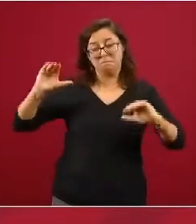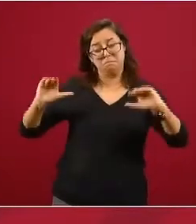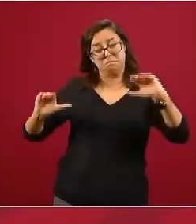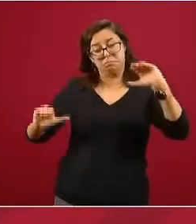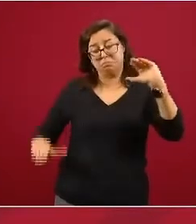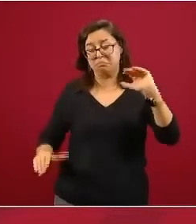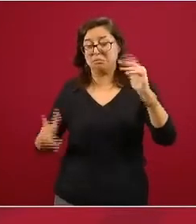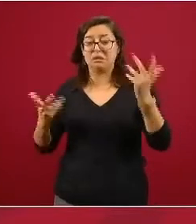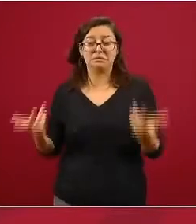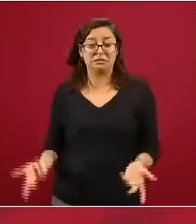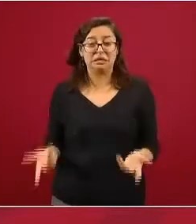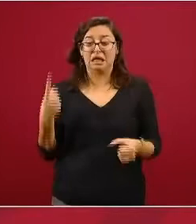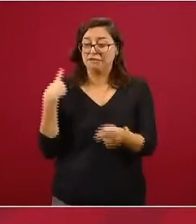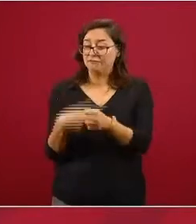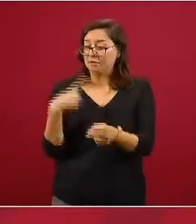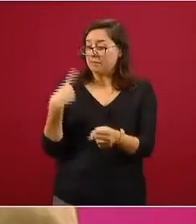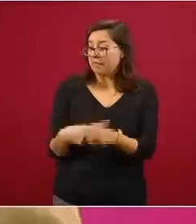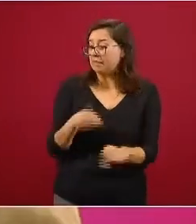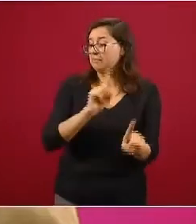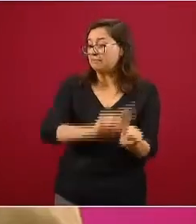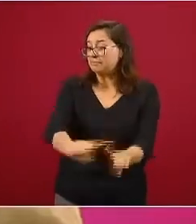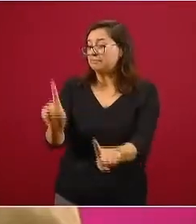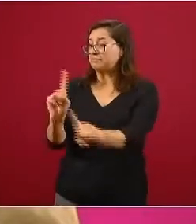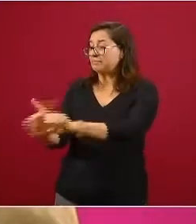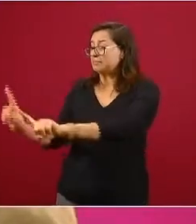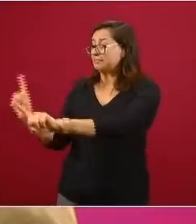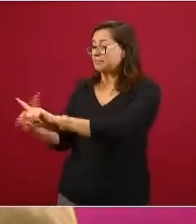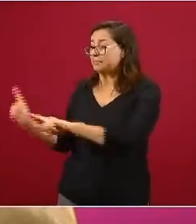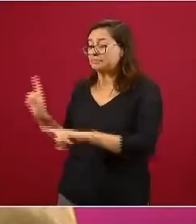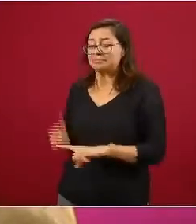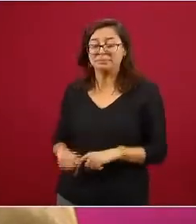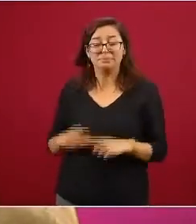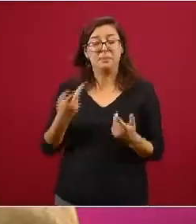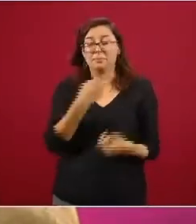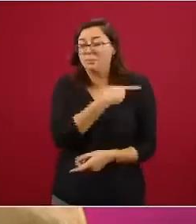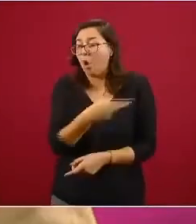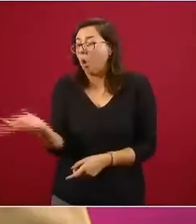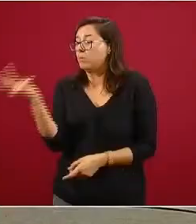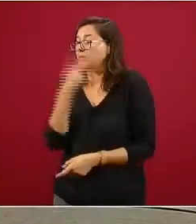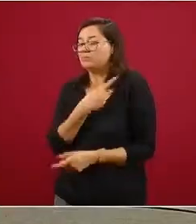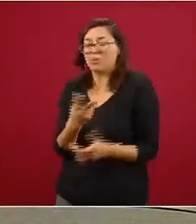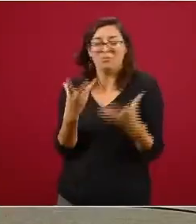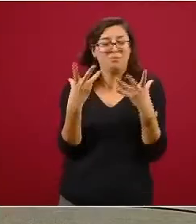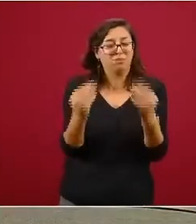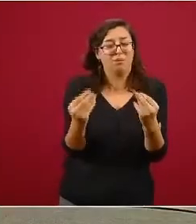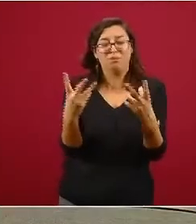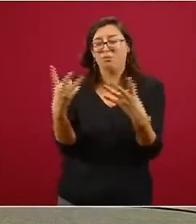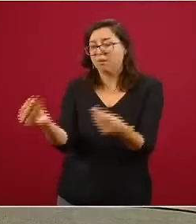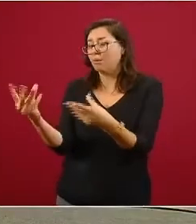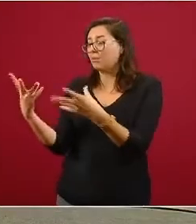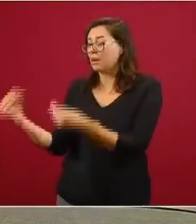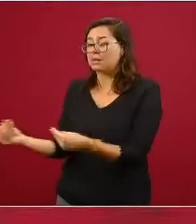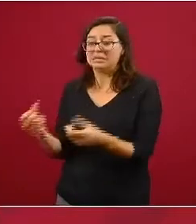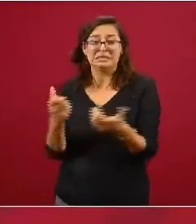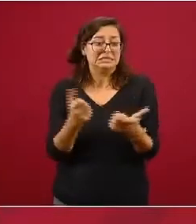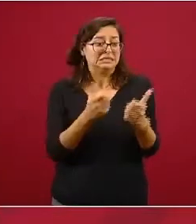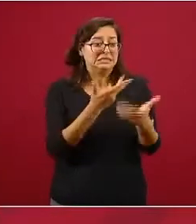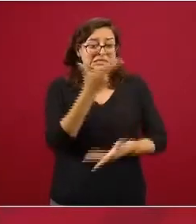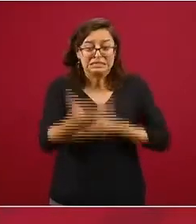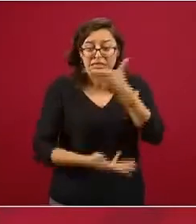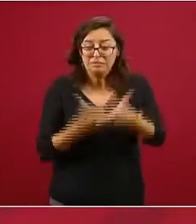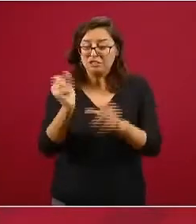graves epidemias de enfermedad crónica, con una enorme desigualdad social, con una limitada capacidad de los servicios de